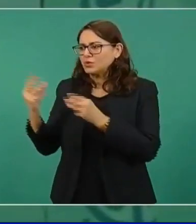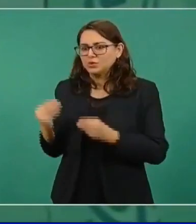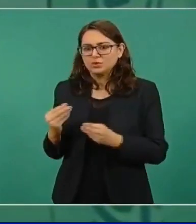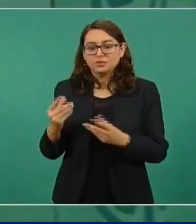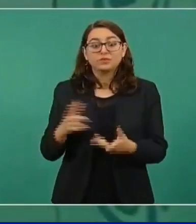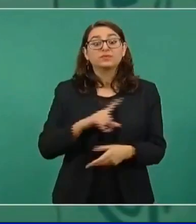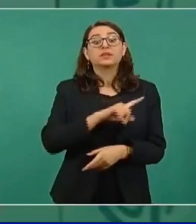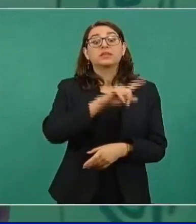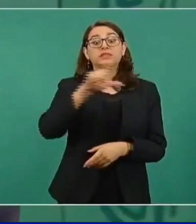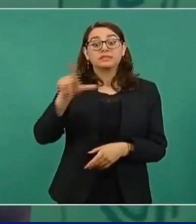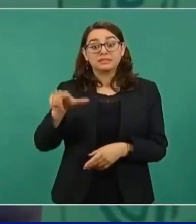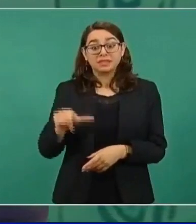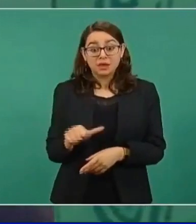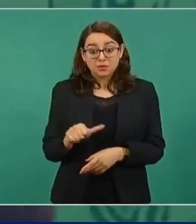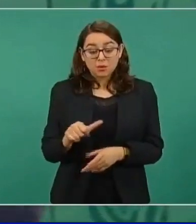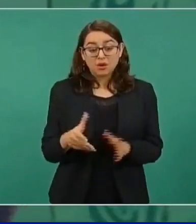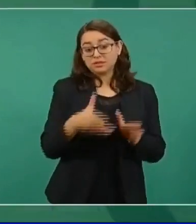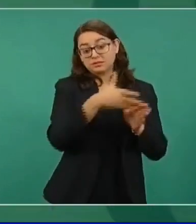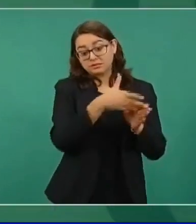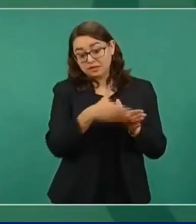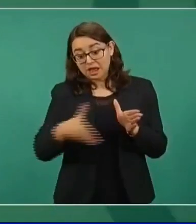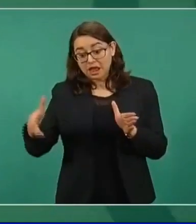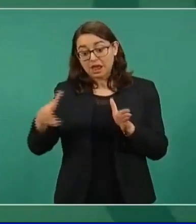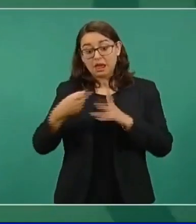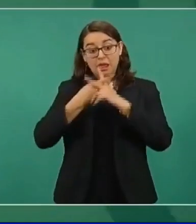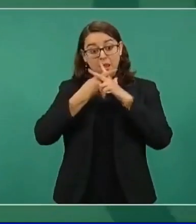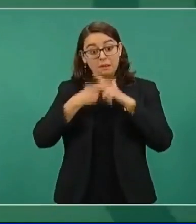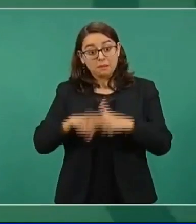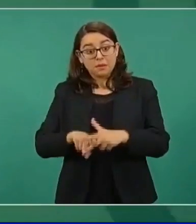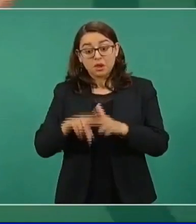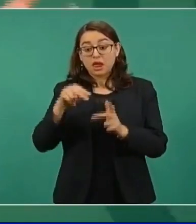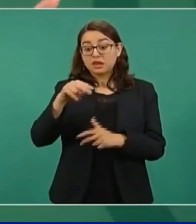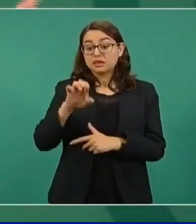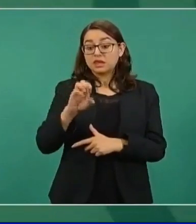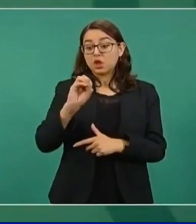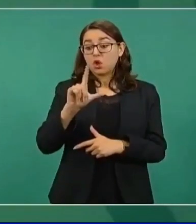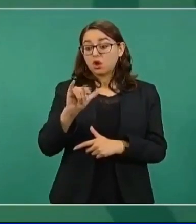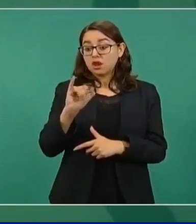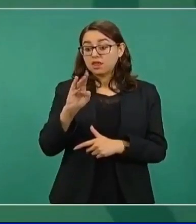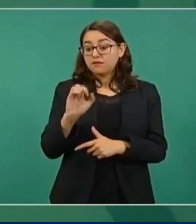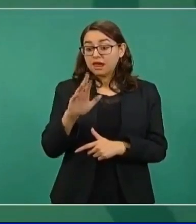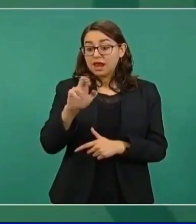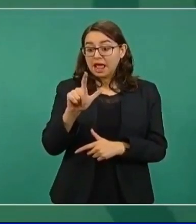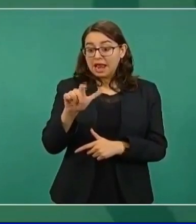hacer los gobiernos neoliberales,